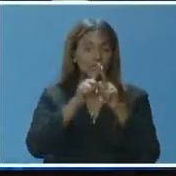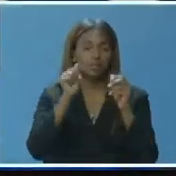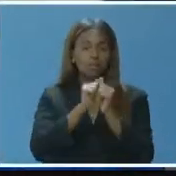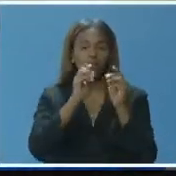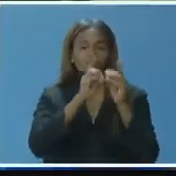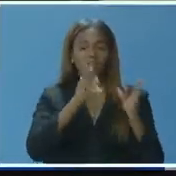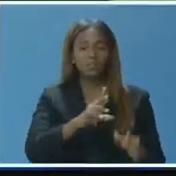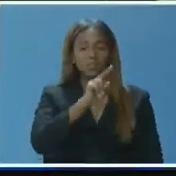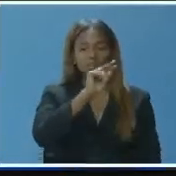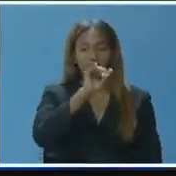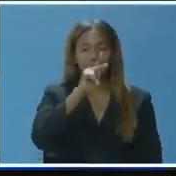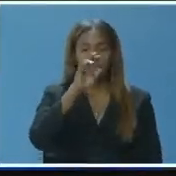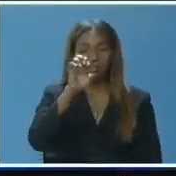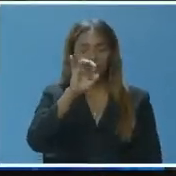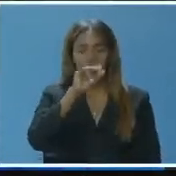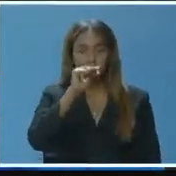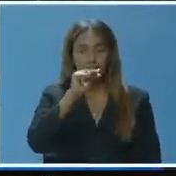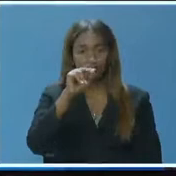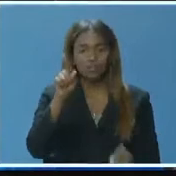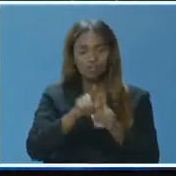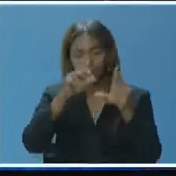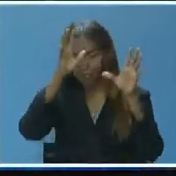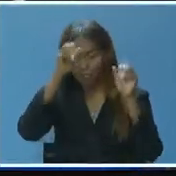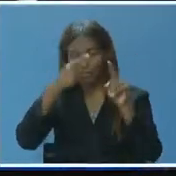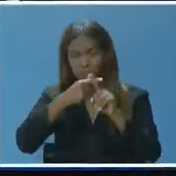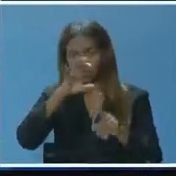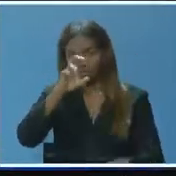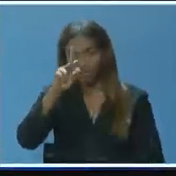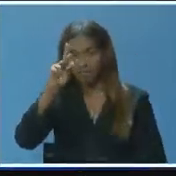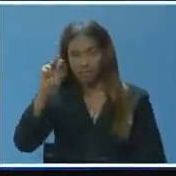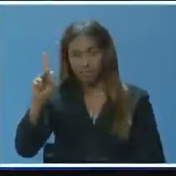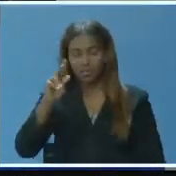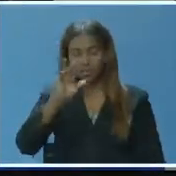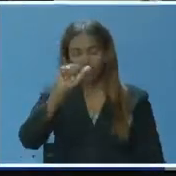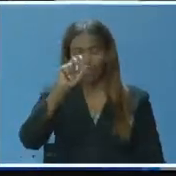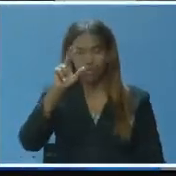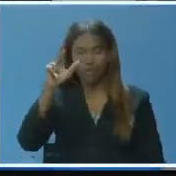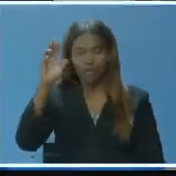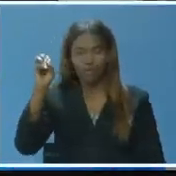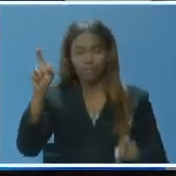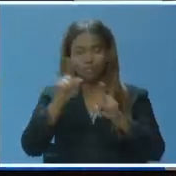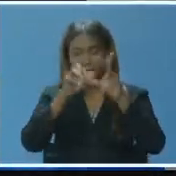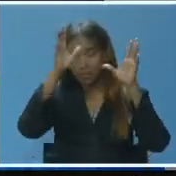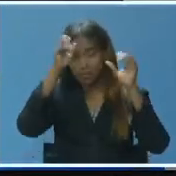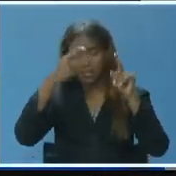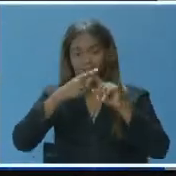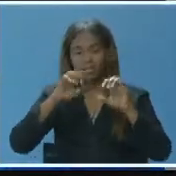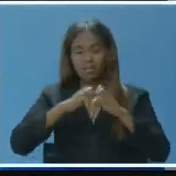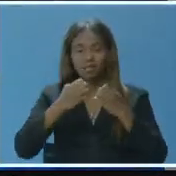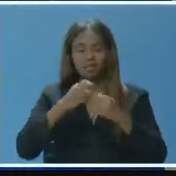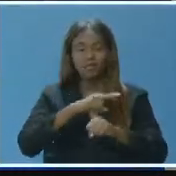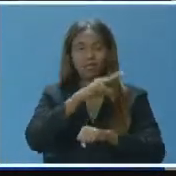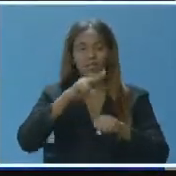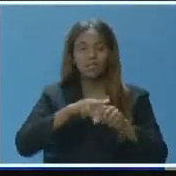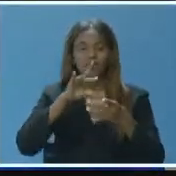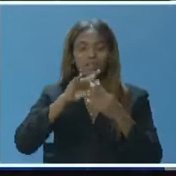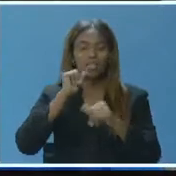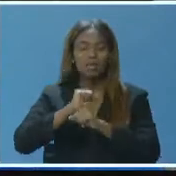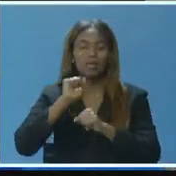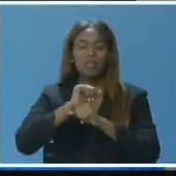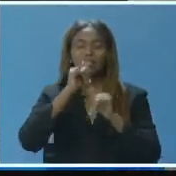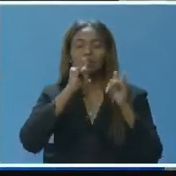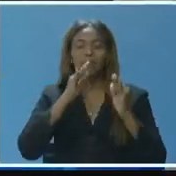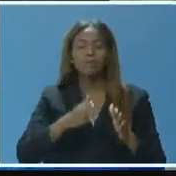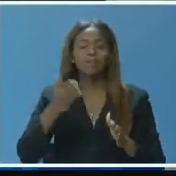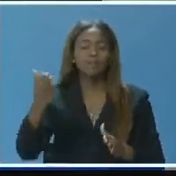Inespre, Iván Hernández Guzmán, el presidente del CDP, Aurelio Enríquez, el presidente del Sindicato Nacional de Trabajadores de la Prensa, José